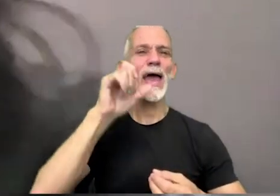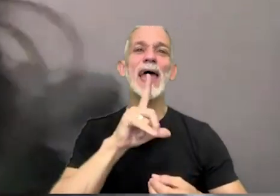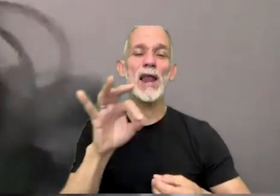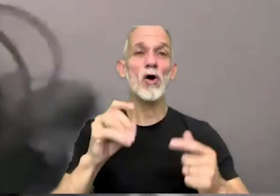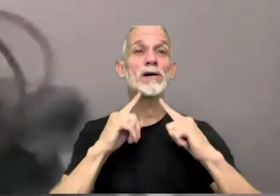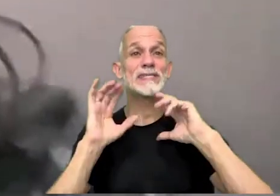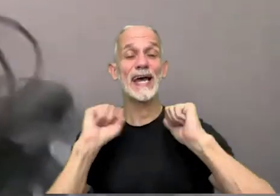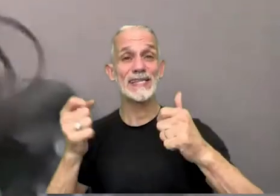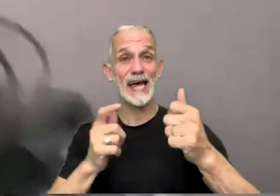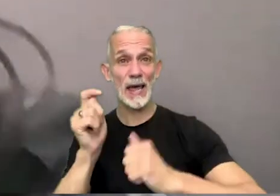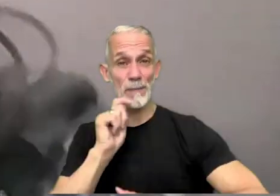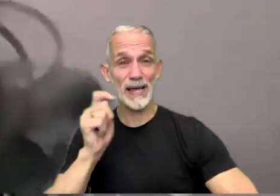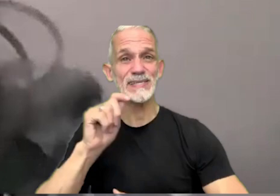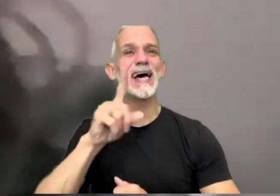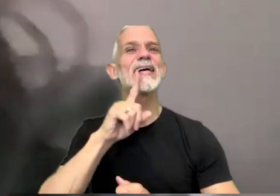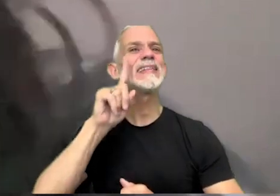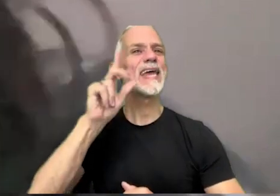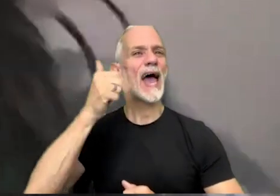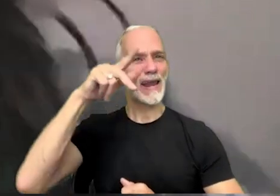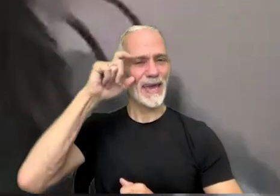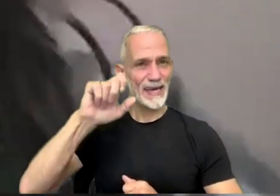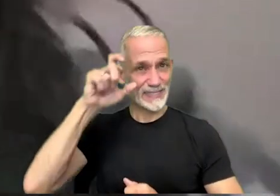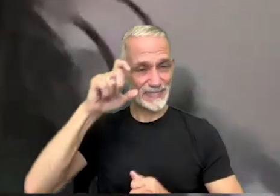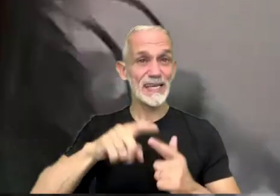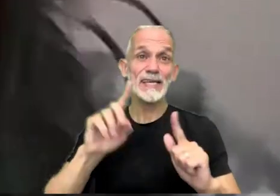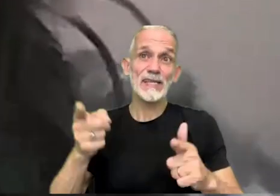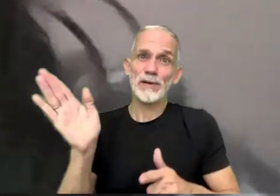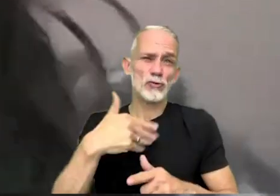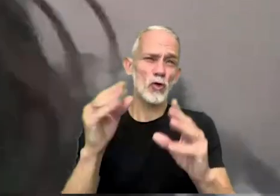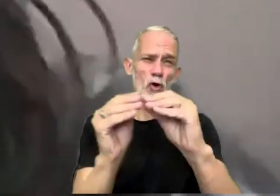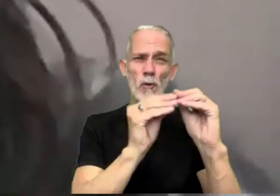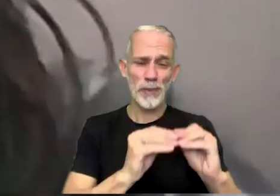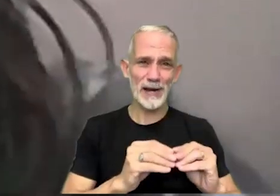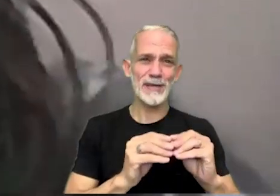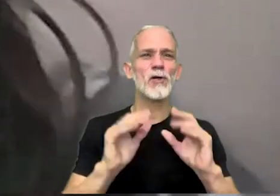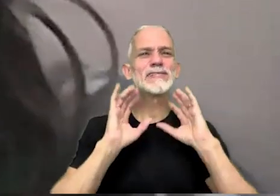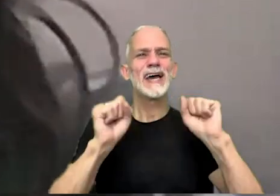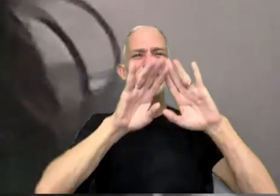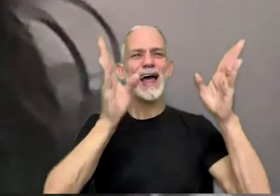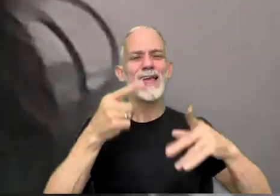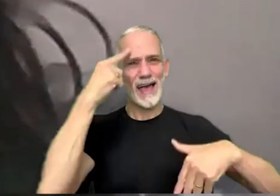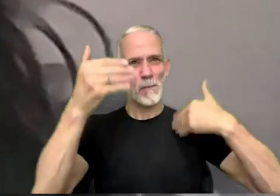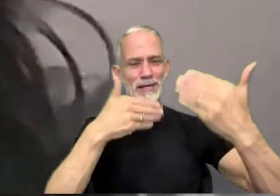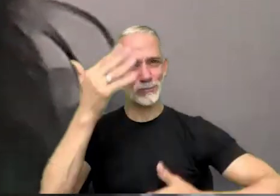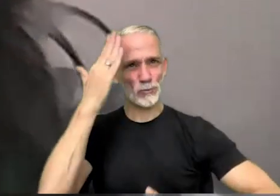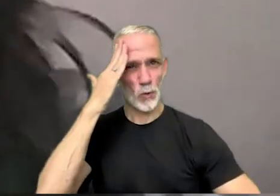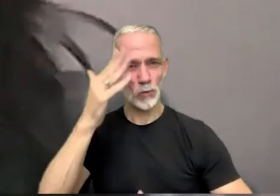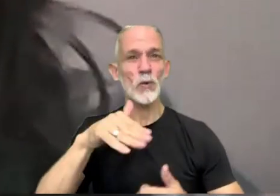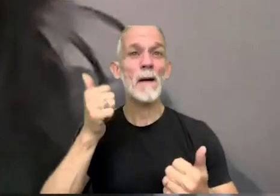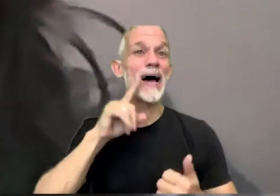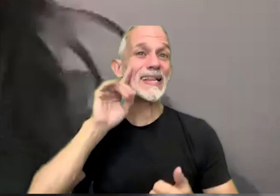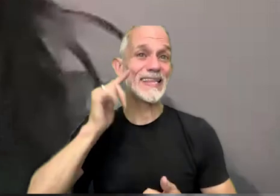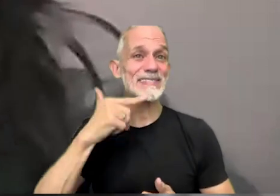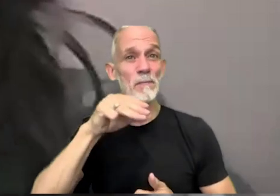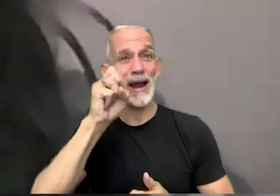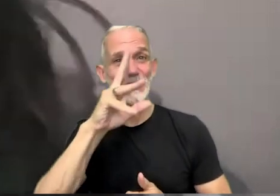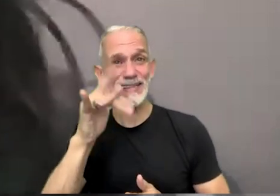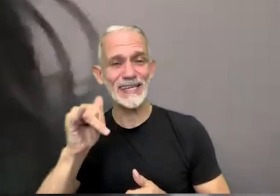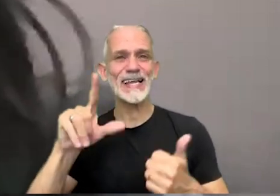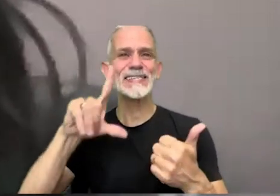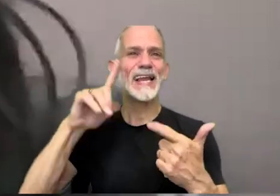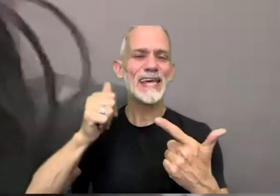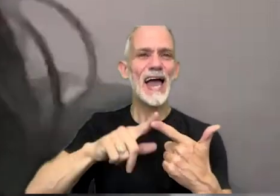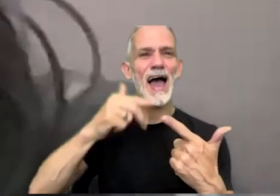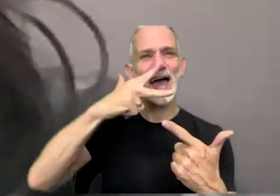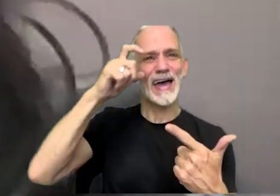Borelo, nuestra secretaria de Prensa Lorena Teanese, y bueno, a todos mis compañeros de la Secretaría de Capacitación y Cultura, Matías Martínez, Lía